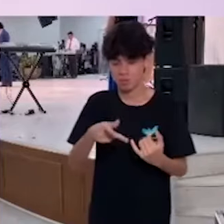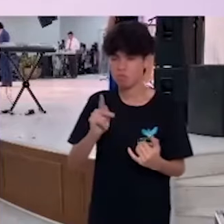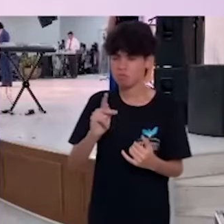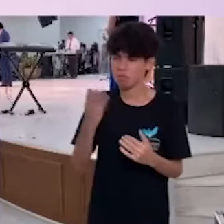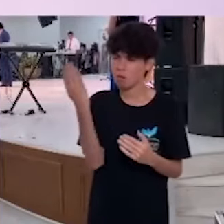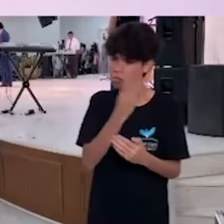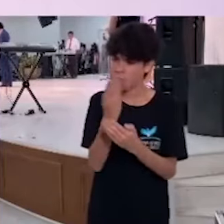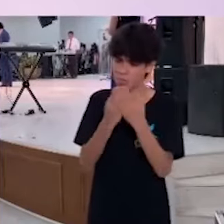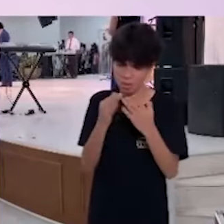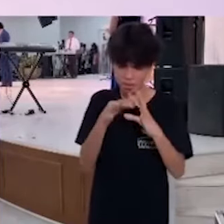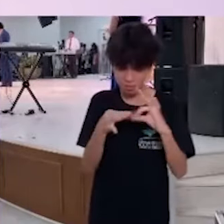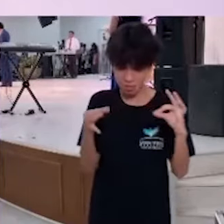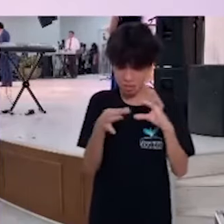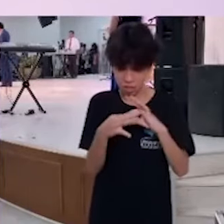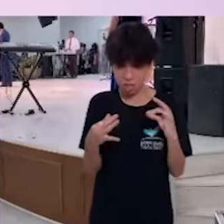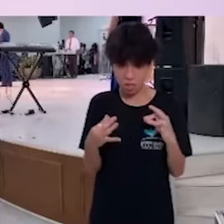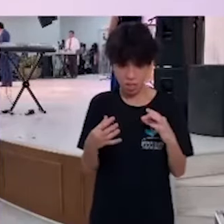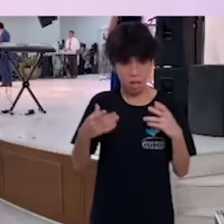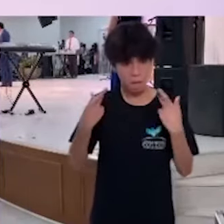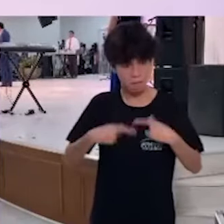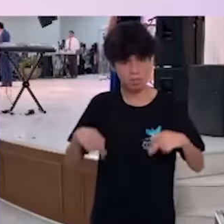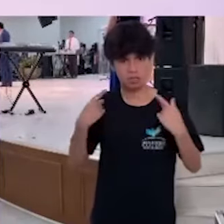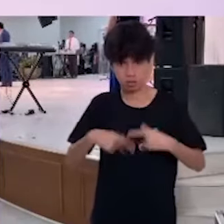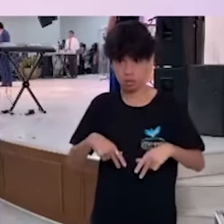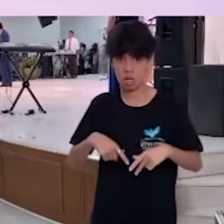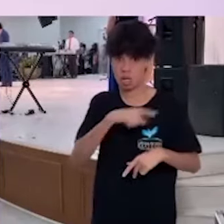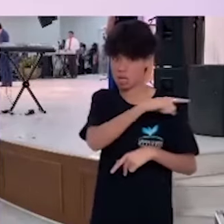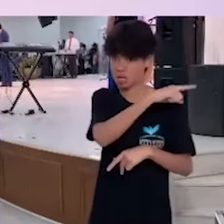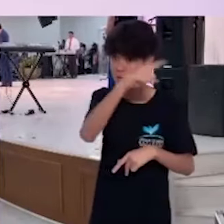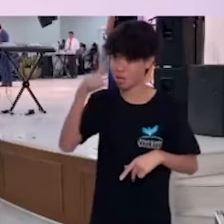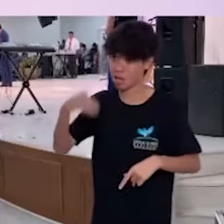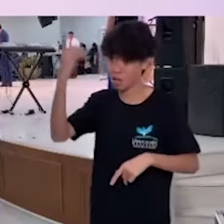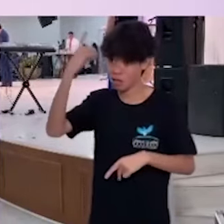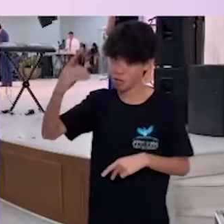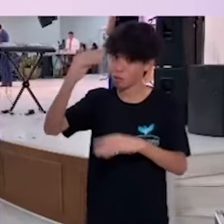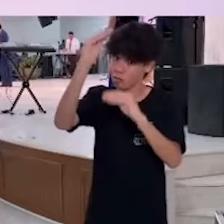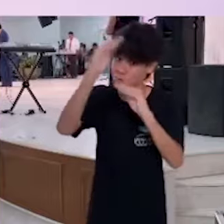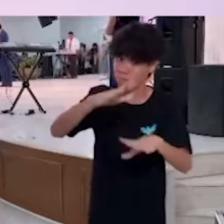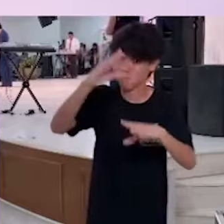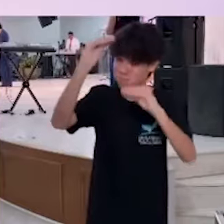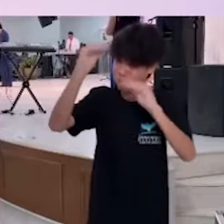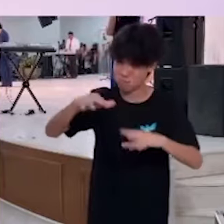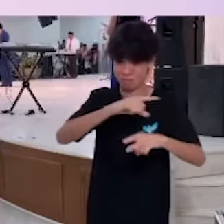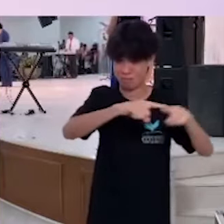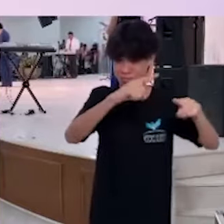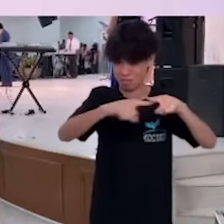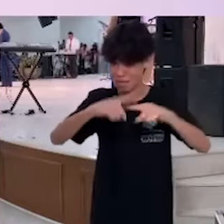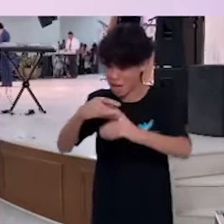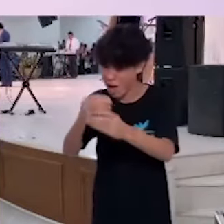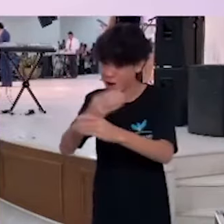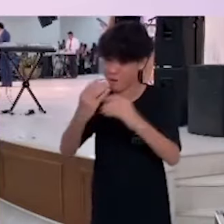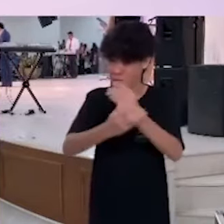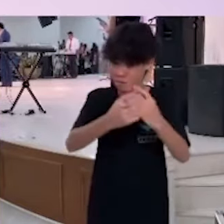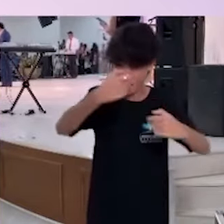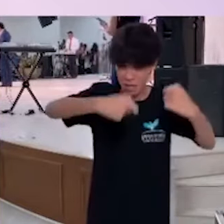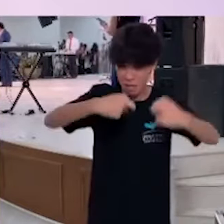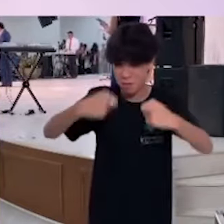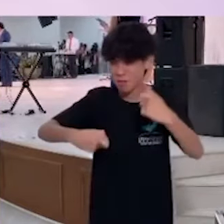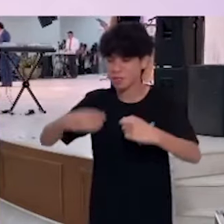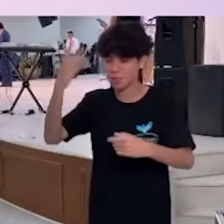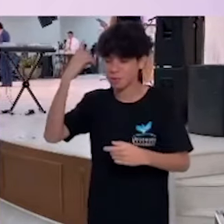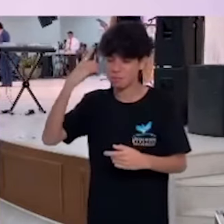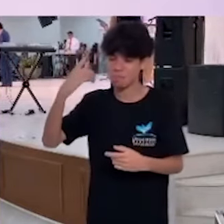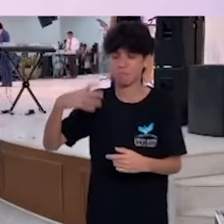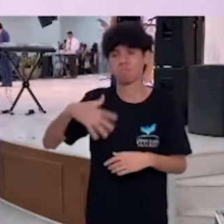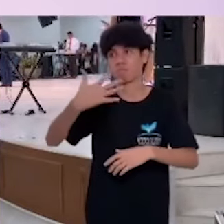palabra dice que al que más se le da, más se le demanda. Y a nosotros, Señor, nos has